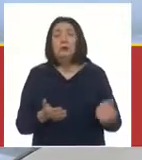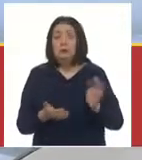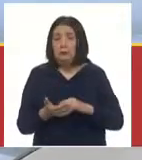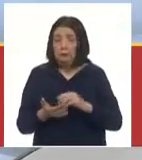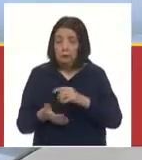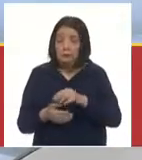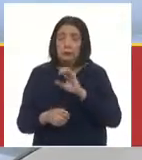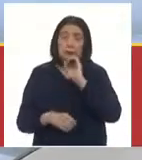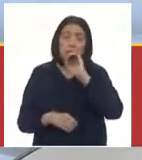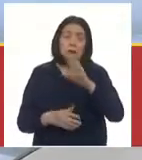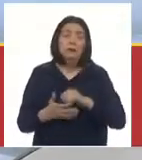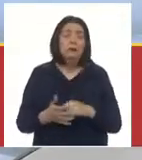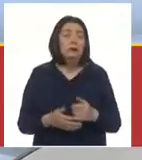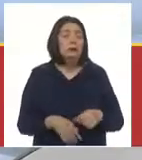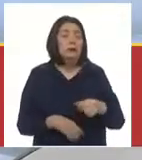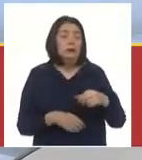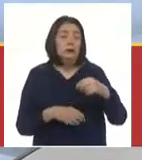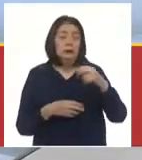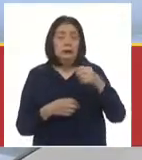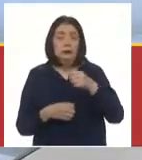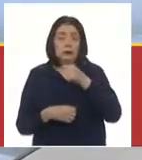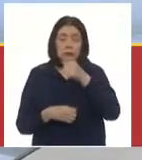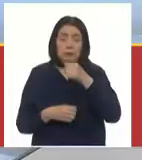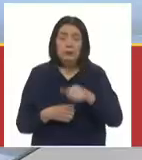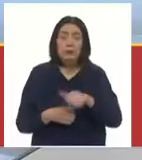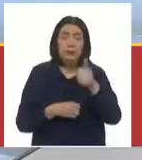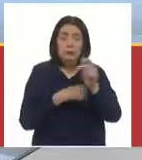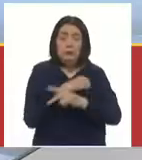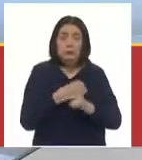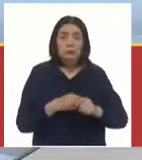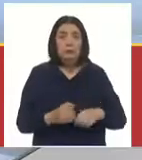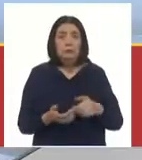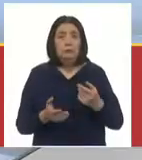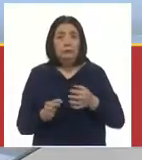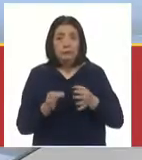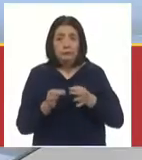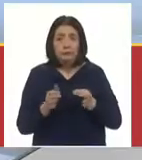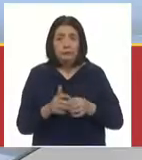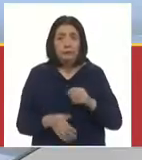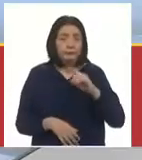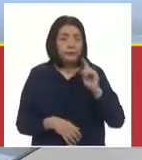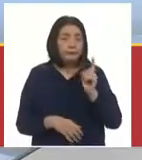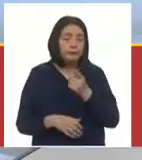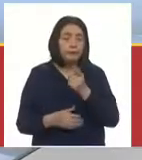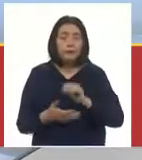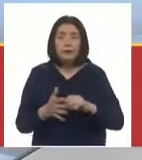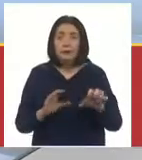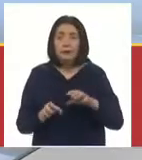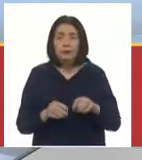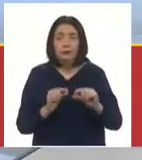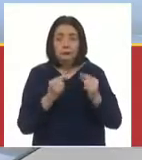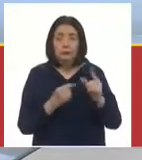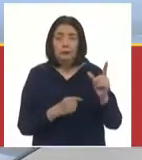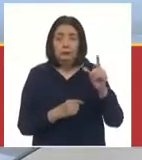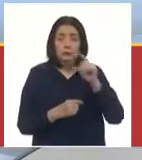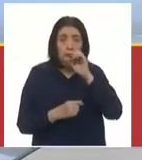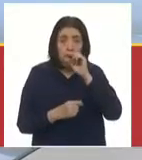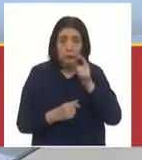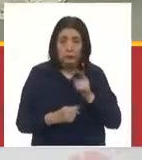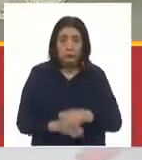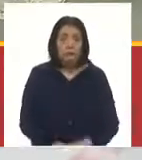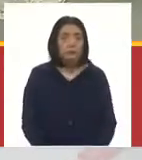la prensa extranjera los argumentos que van en contra de las denuncias que hace Fuerza Popular.